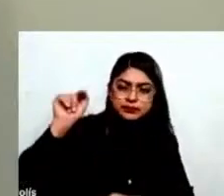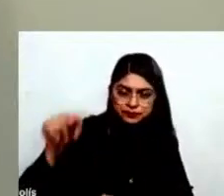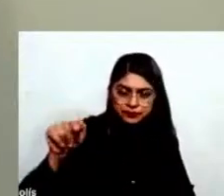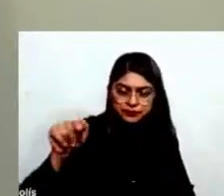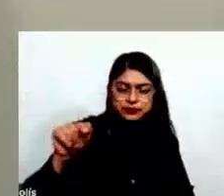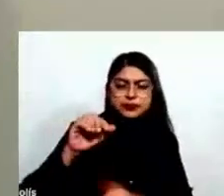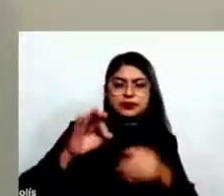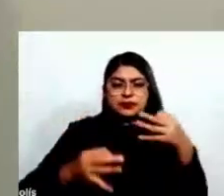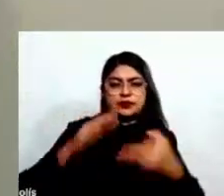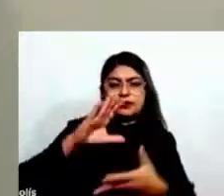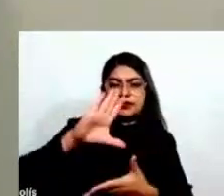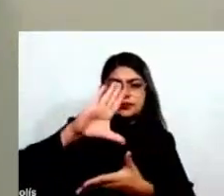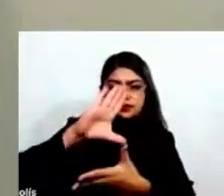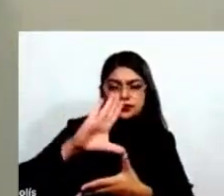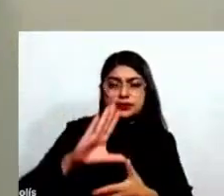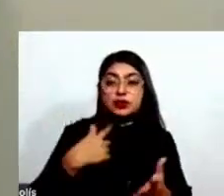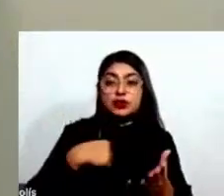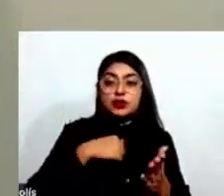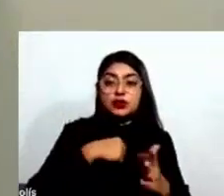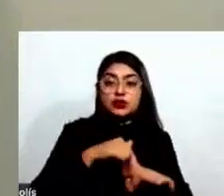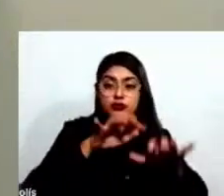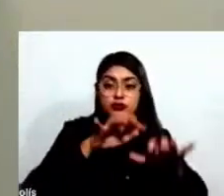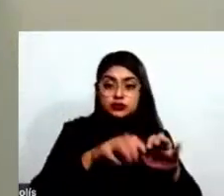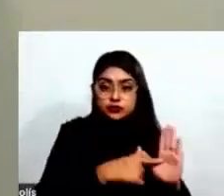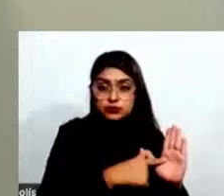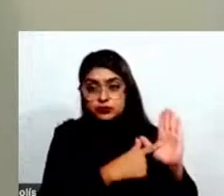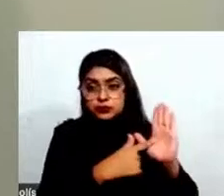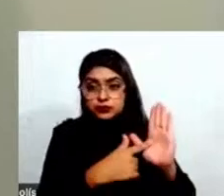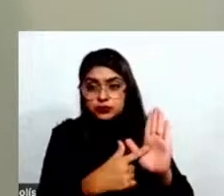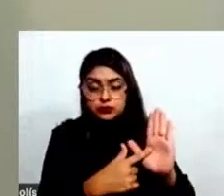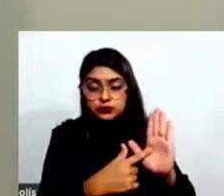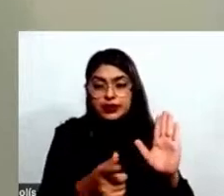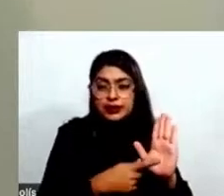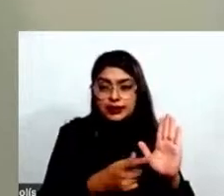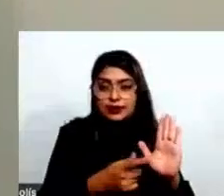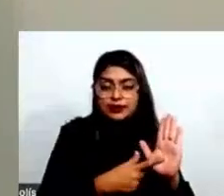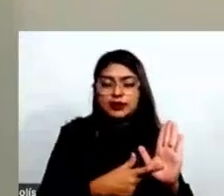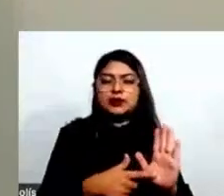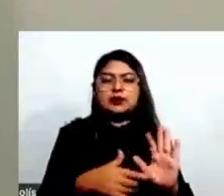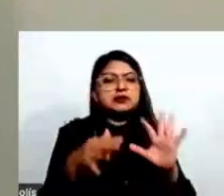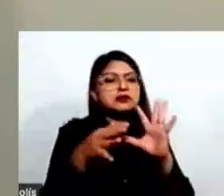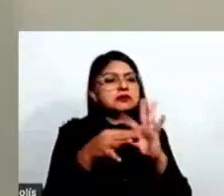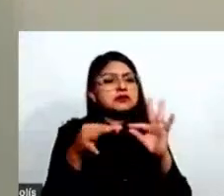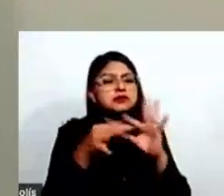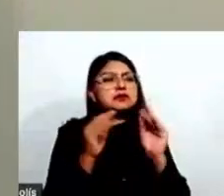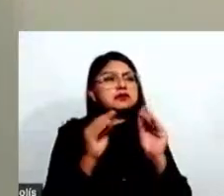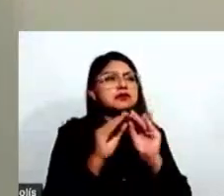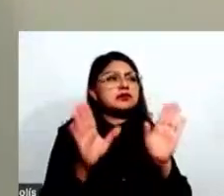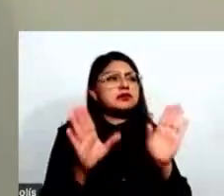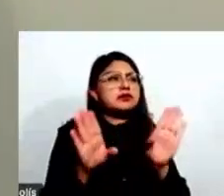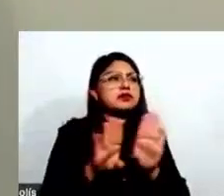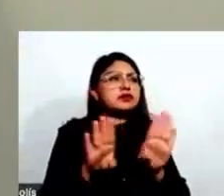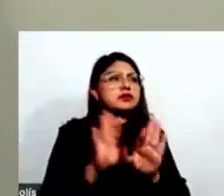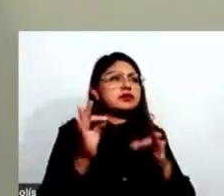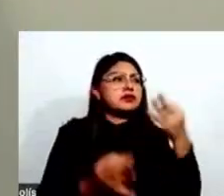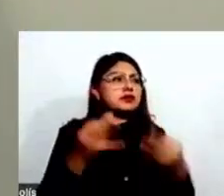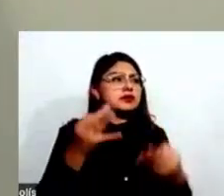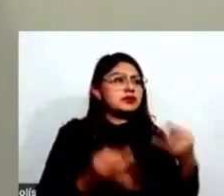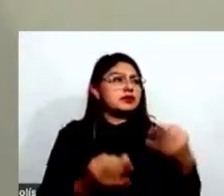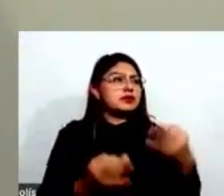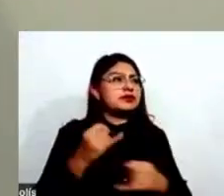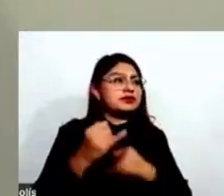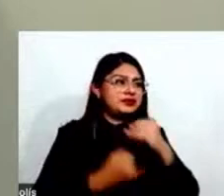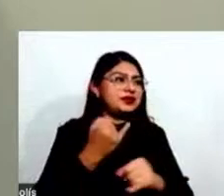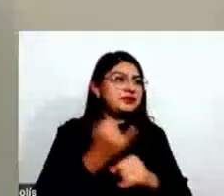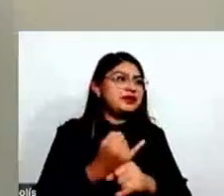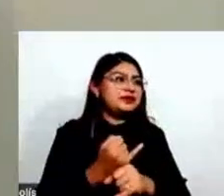hoy presentamos nos ilustra la forma en que este Tribunal Internacional ha entendido, pero sobre todo la forma en